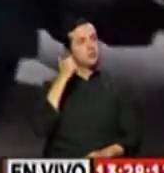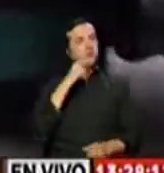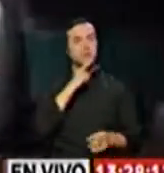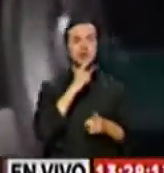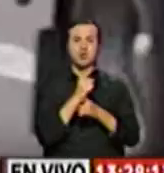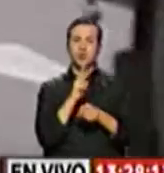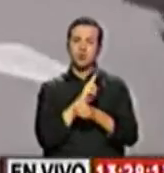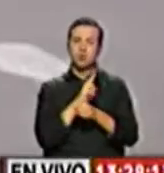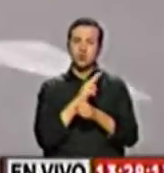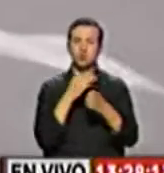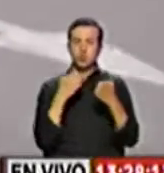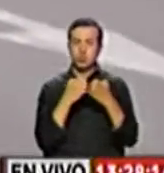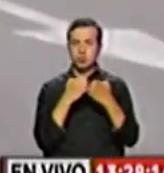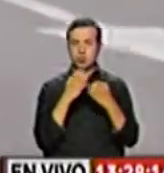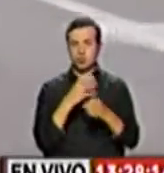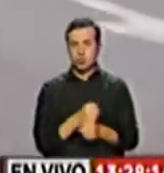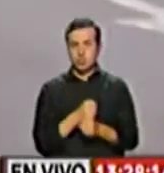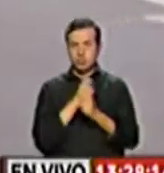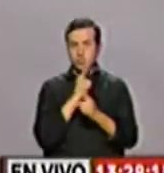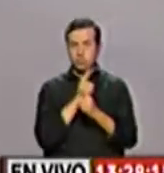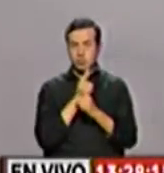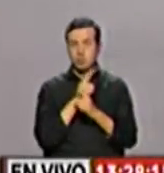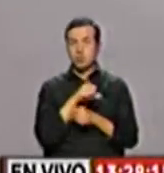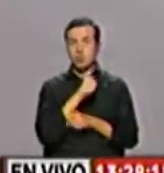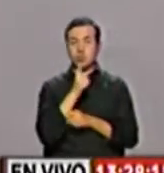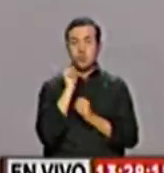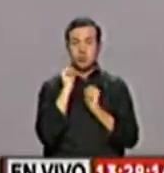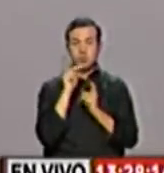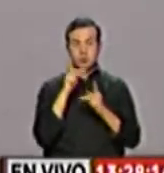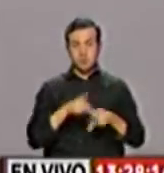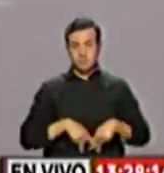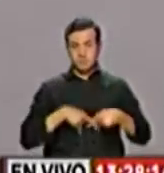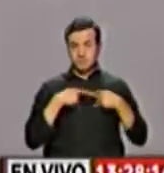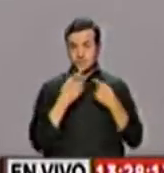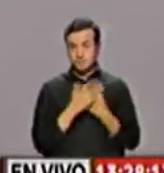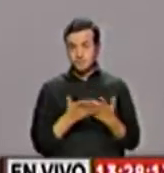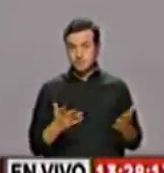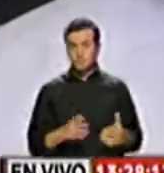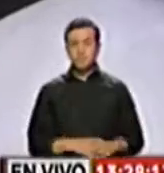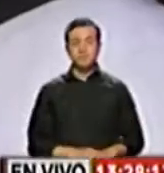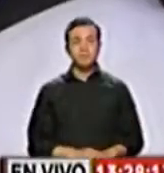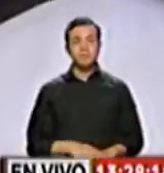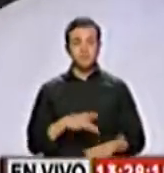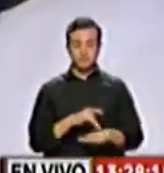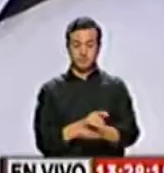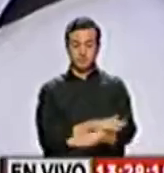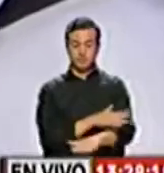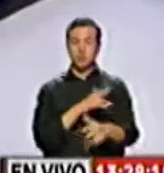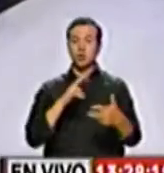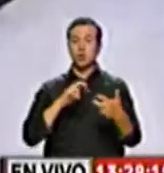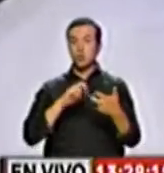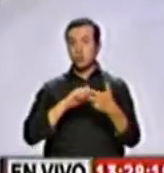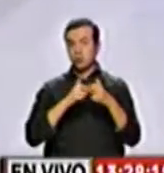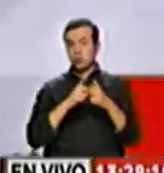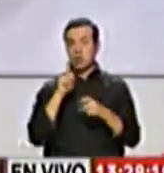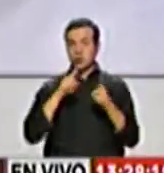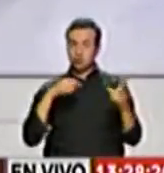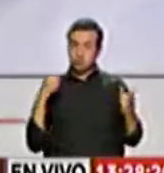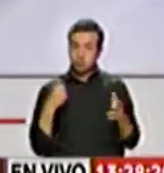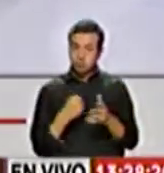este equipo de seguridad que le puede dar otra oportunidad de vida. Puedan concienciar sobre los problemas que tienen a veces los